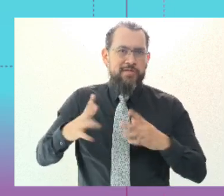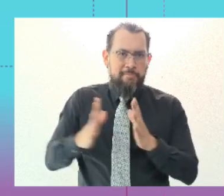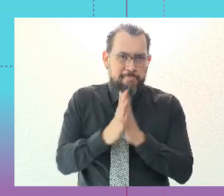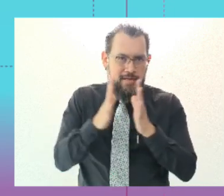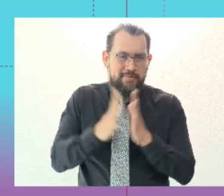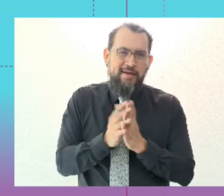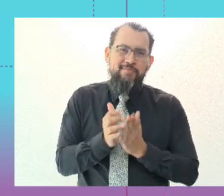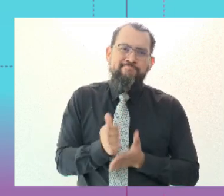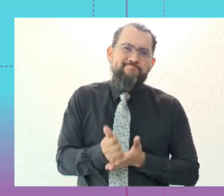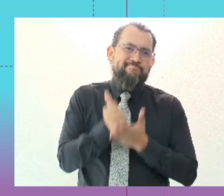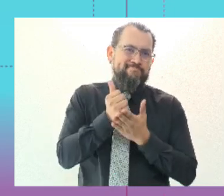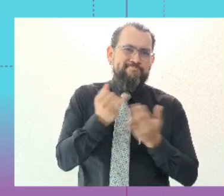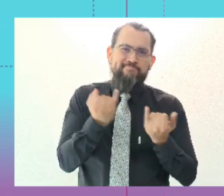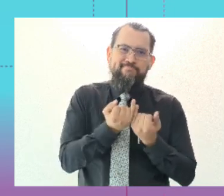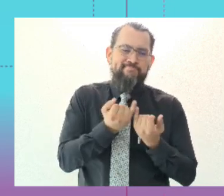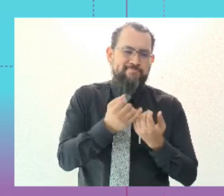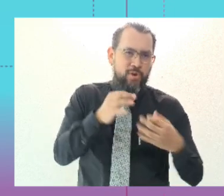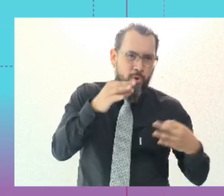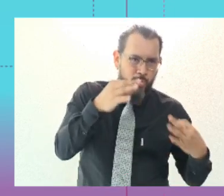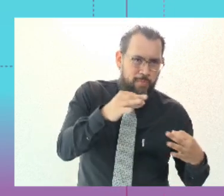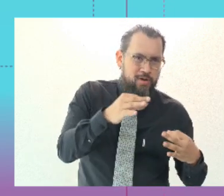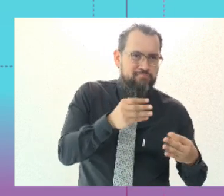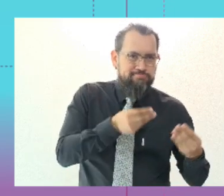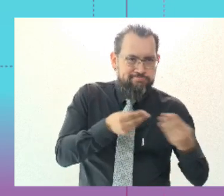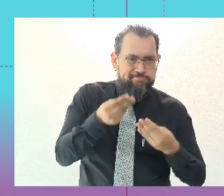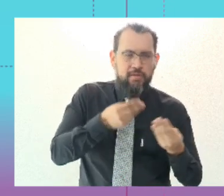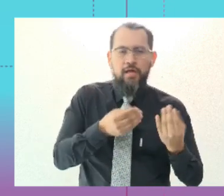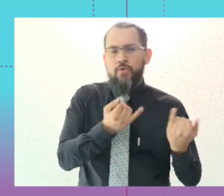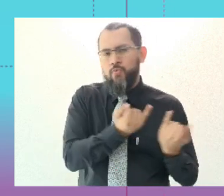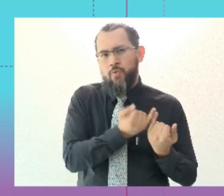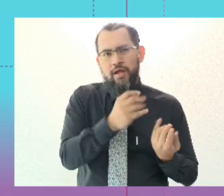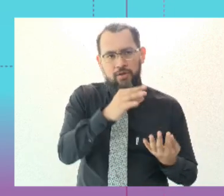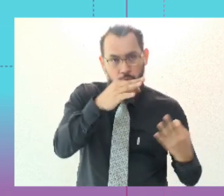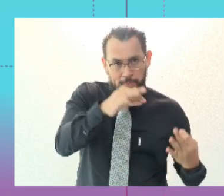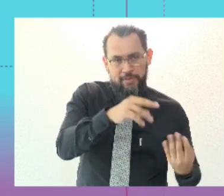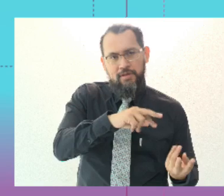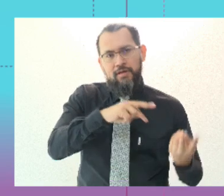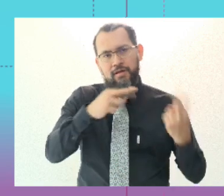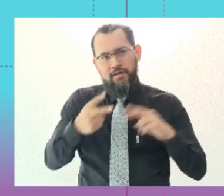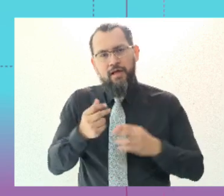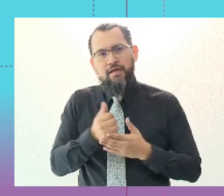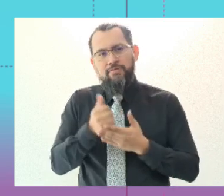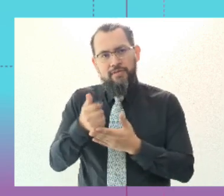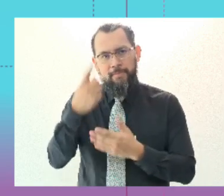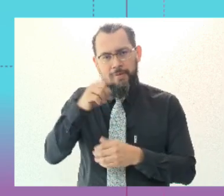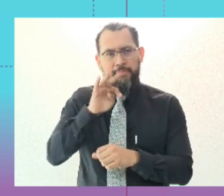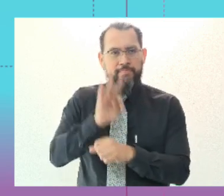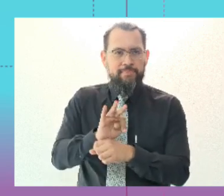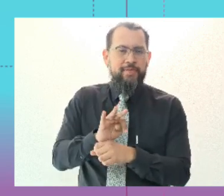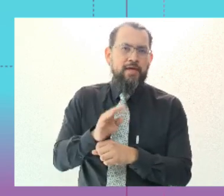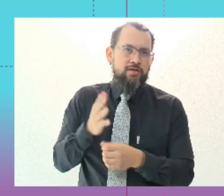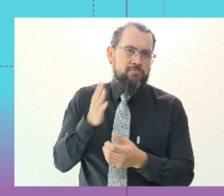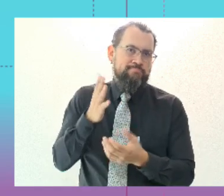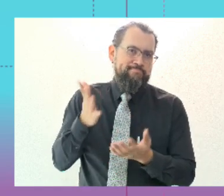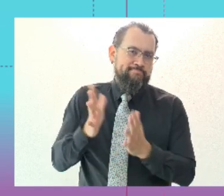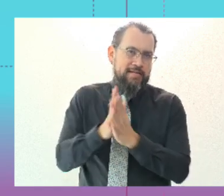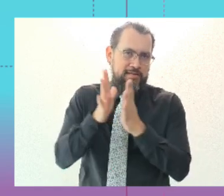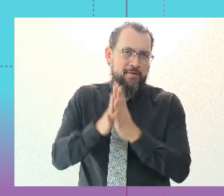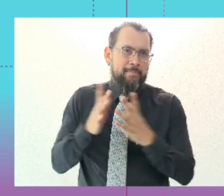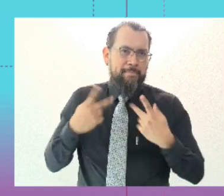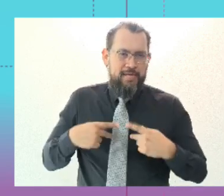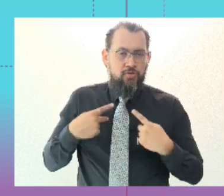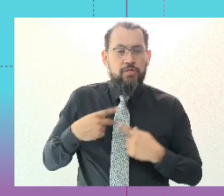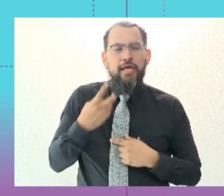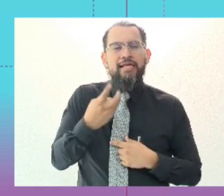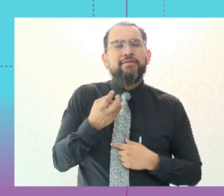gestión documental, como la gestión documental es fundamental para la participación ciudadana. ¿Qué es esto? Insisto, participación ciudadana, acuérdense que